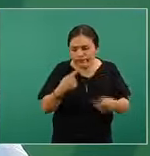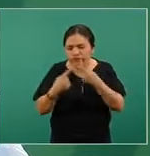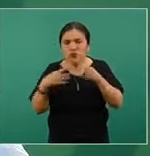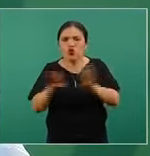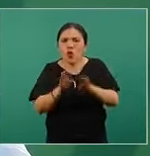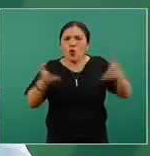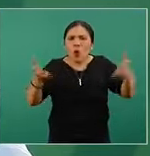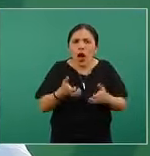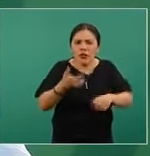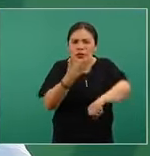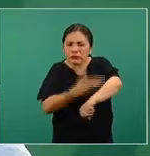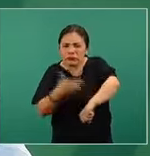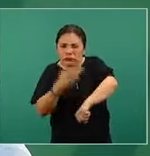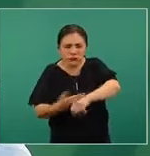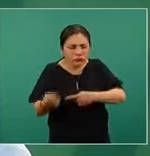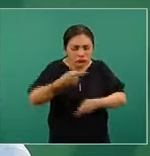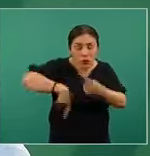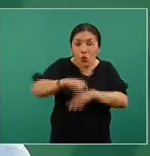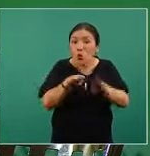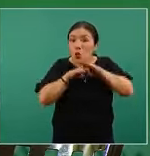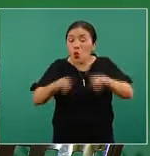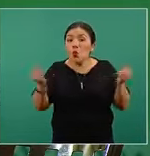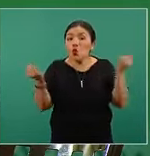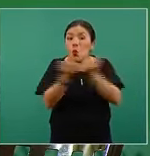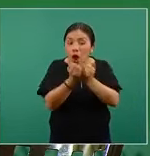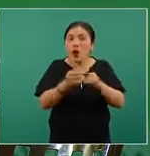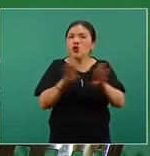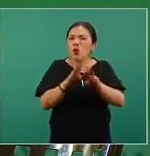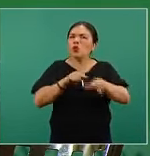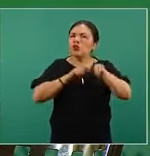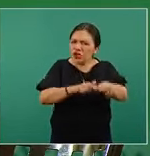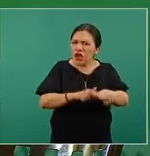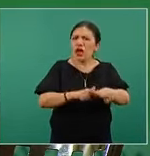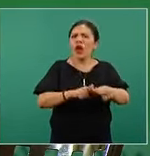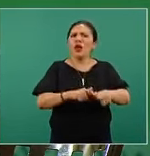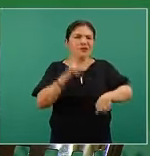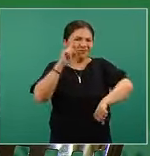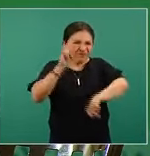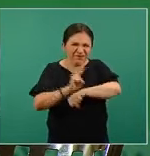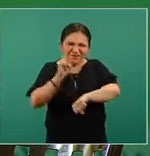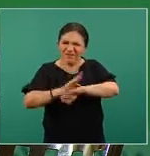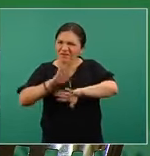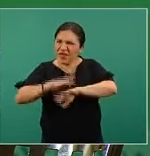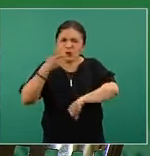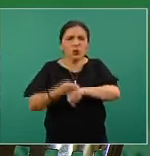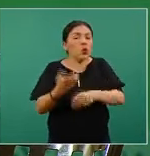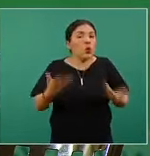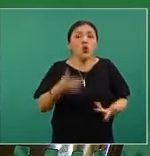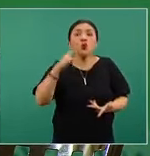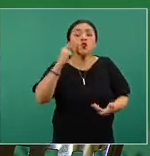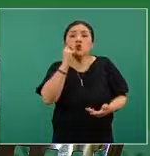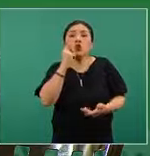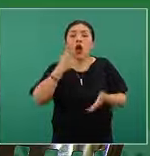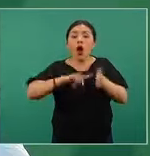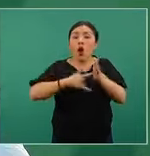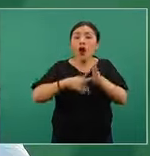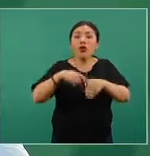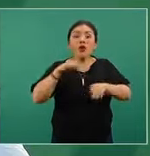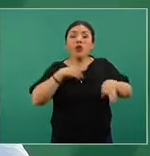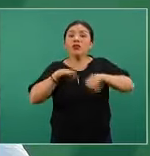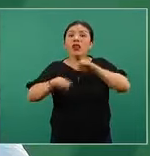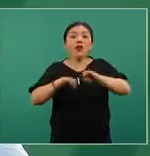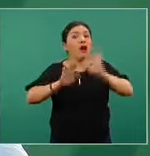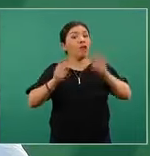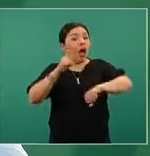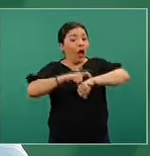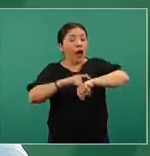a los procedimientos estandarizados este apego a mantener en la guardia sin importar tu horario de servicio y este